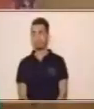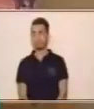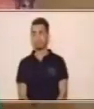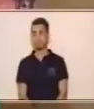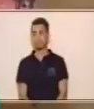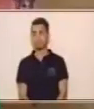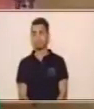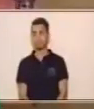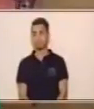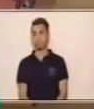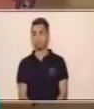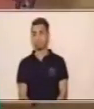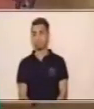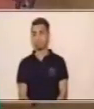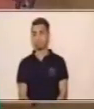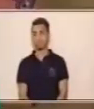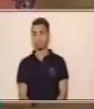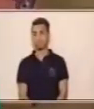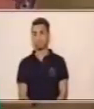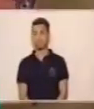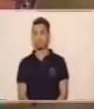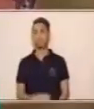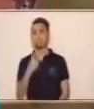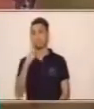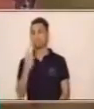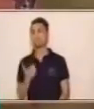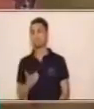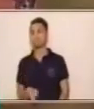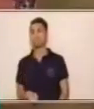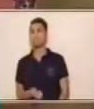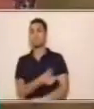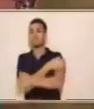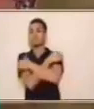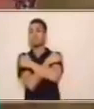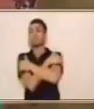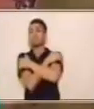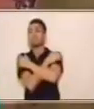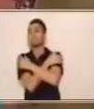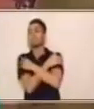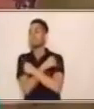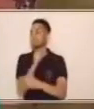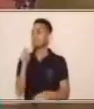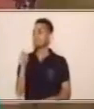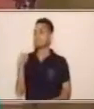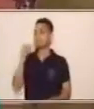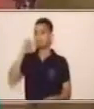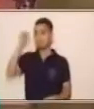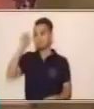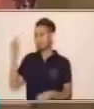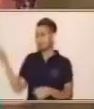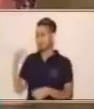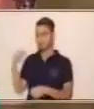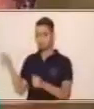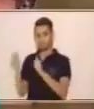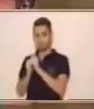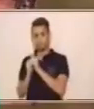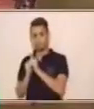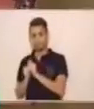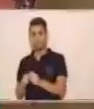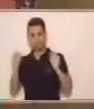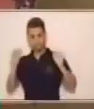Y dice, dale un abrazo al adulto que te acompaña. ¿Sí?